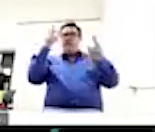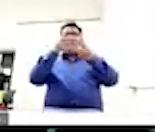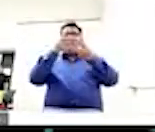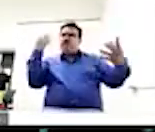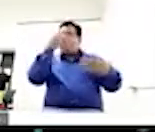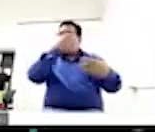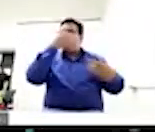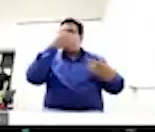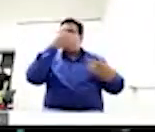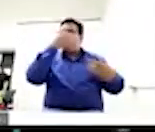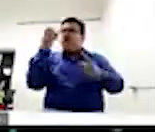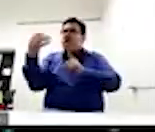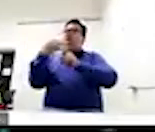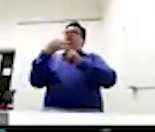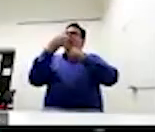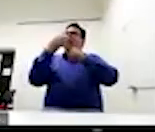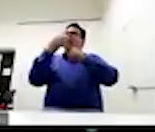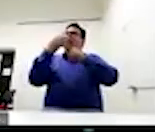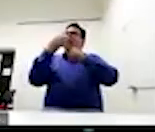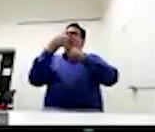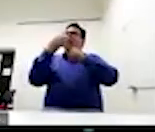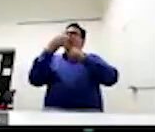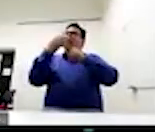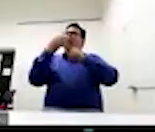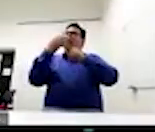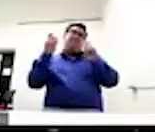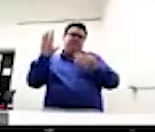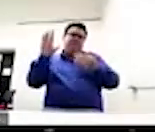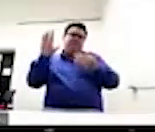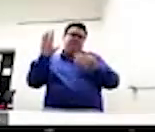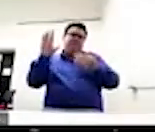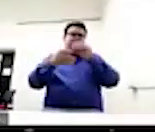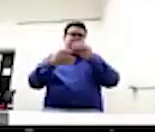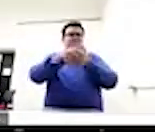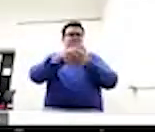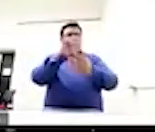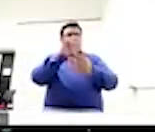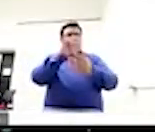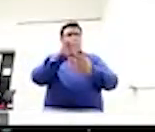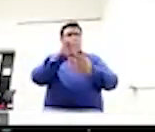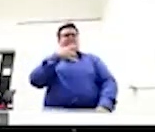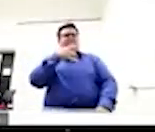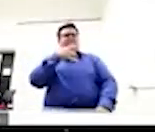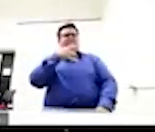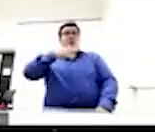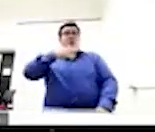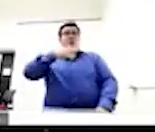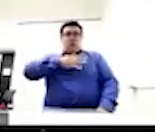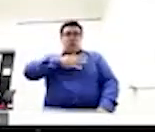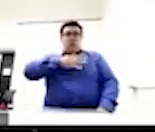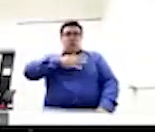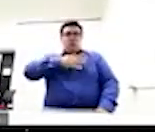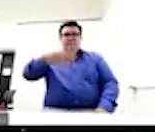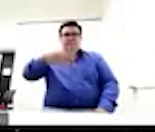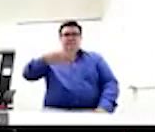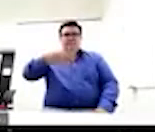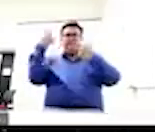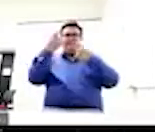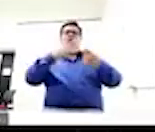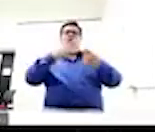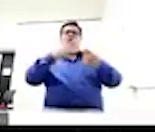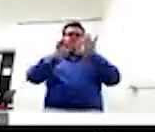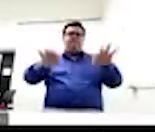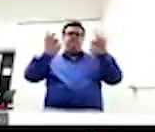arte, pero en mi experiencia es el lugar desde donde puedo realmente comenzar una conversación con mi